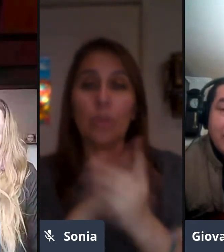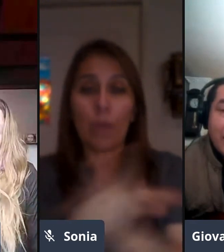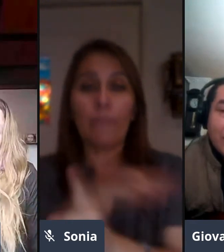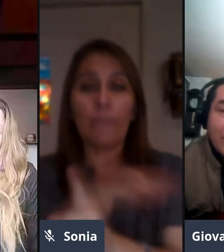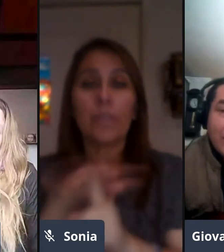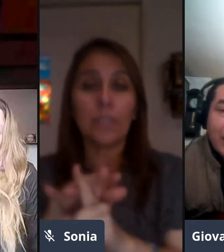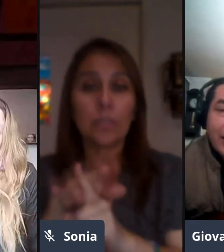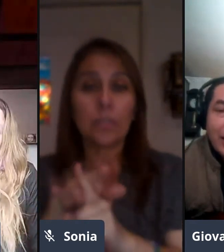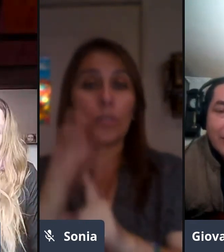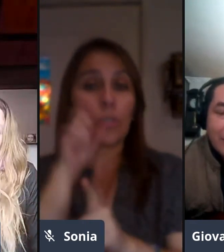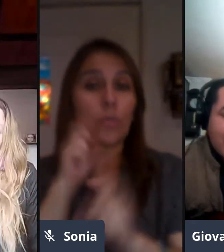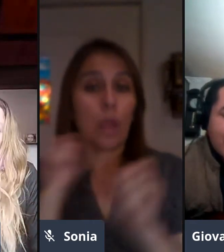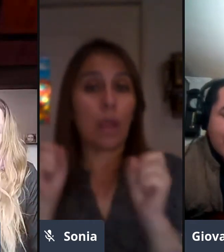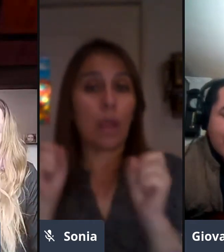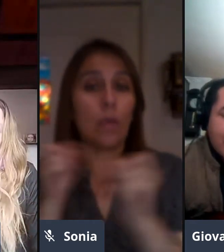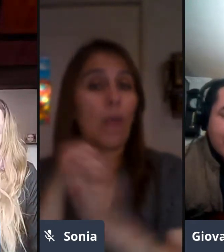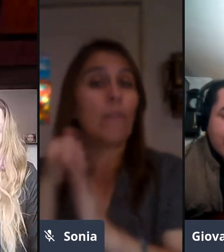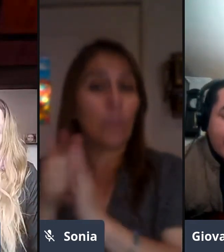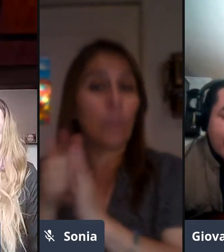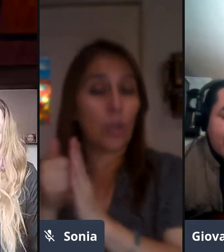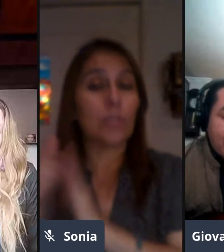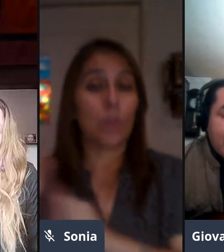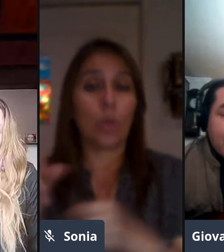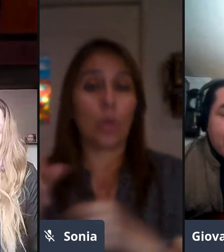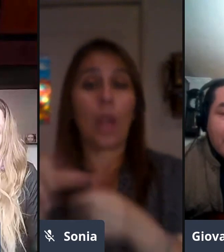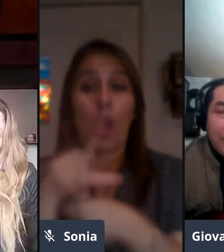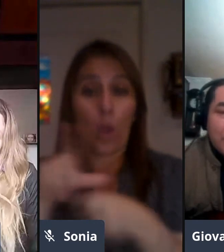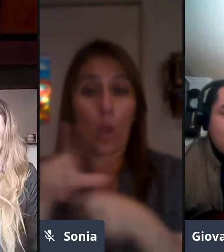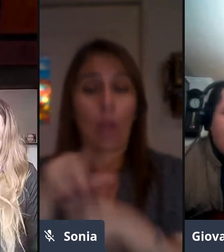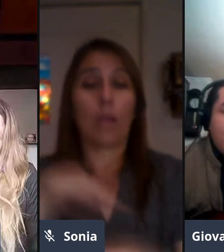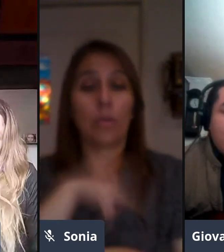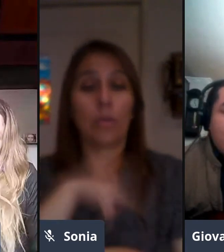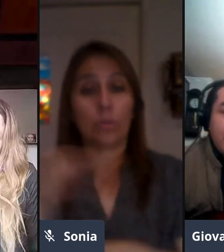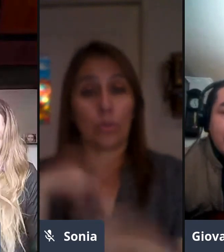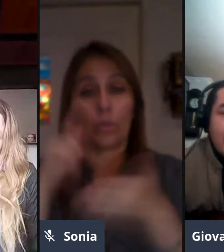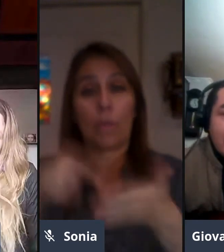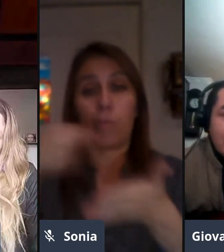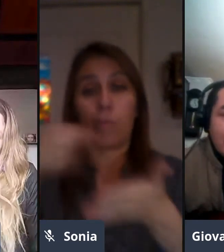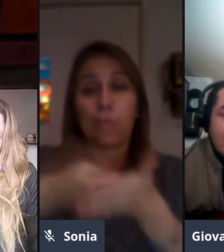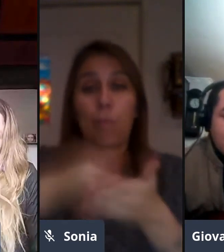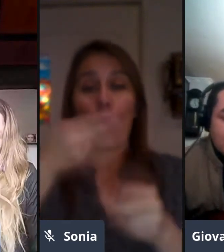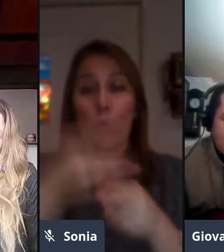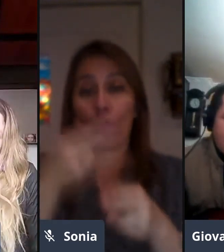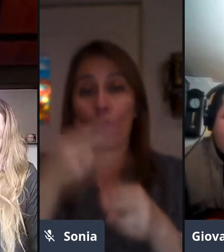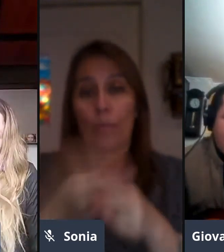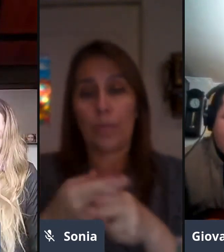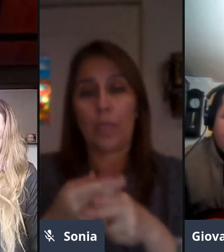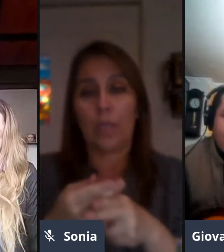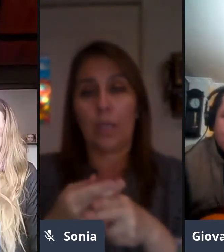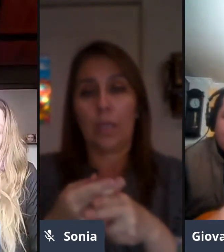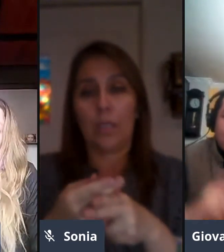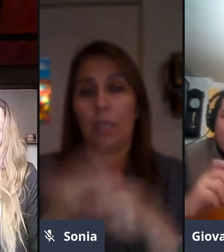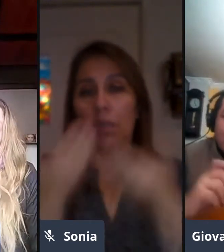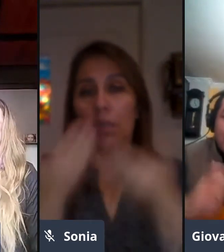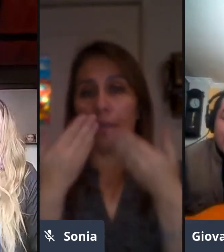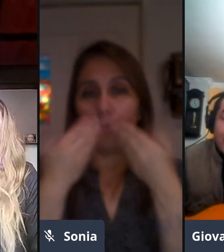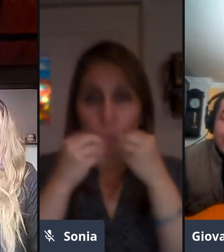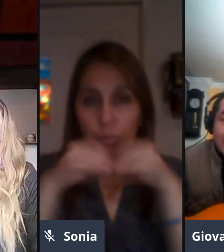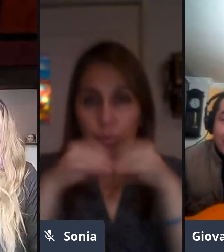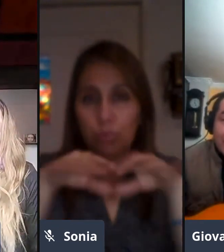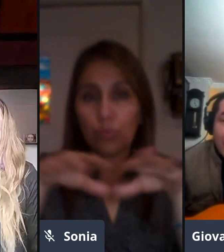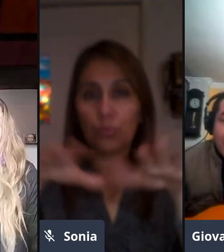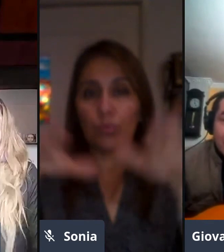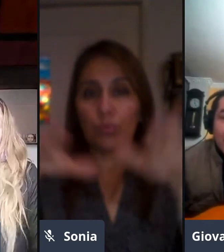con una niña en nuestra localidad y pues le pusimos un nombre y la pusimos a rodar a esto pues vamos a ver que está la